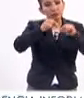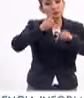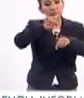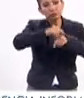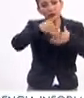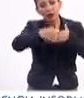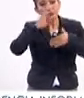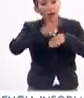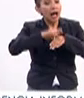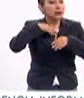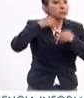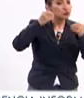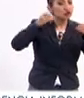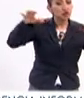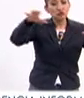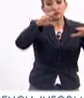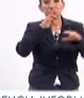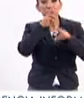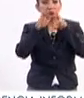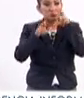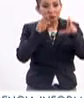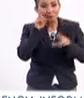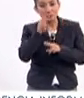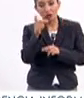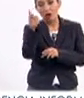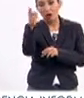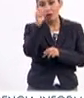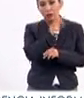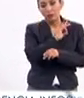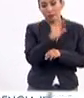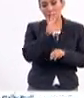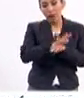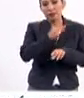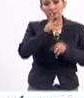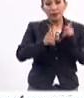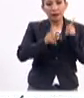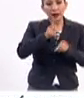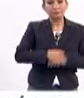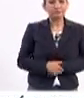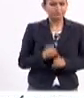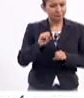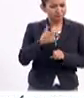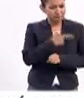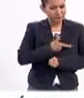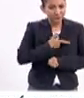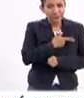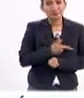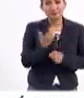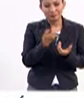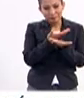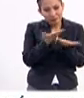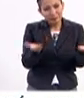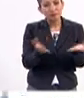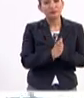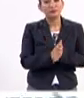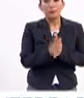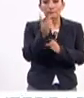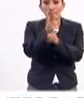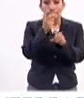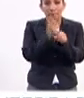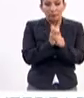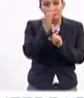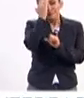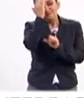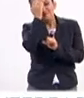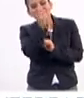pocos días van a empezar a tener ya muchísimos resultados y ojalá podamos seguir platicando al respecto. Claro que sí, con gusto se los compartimos, los invitamos